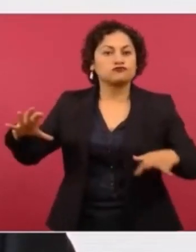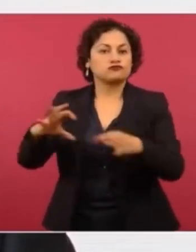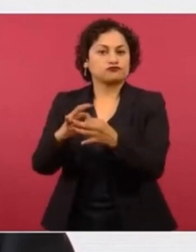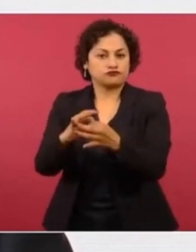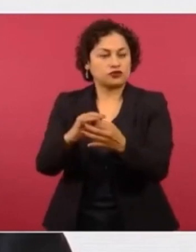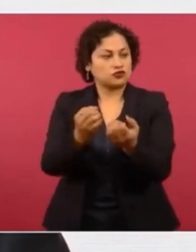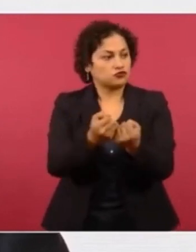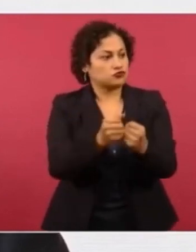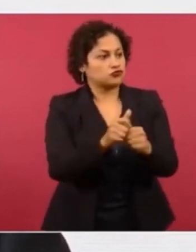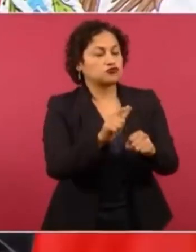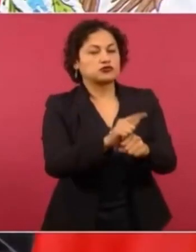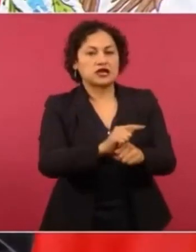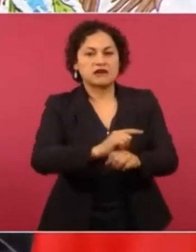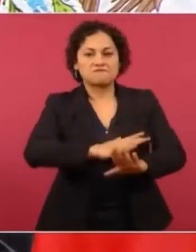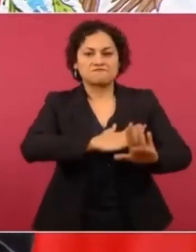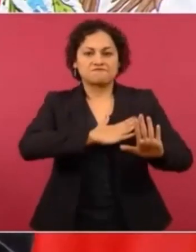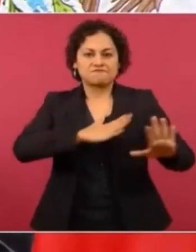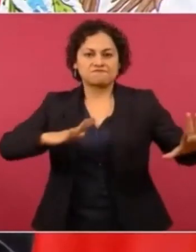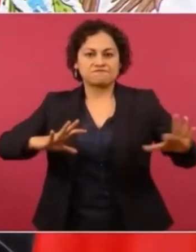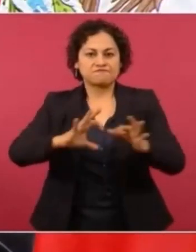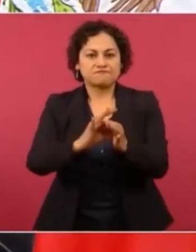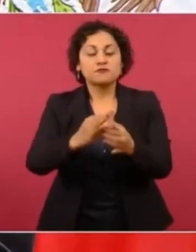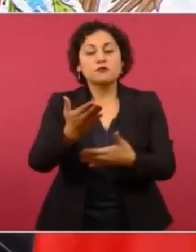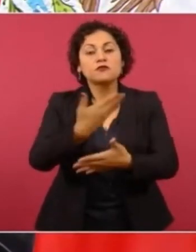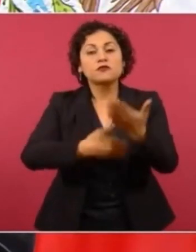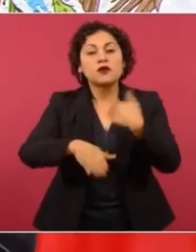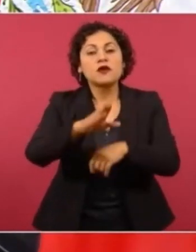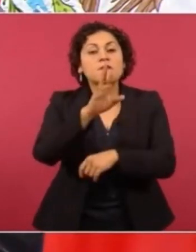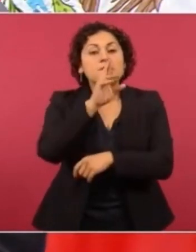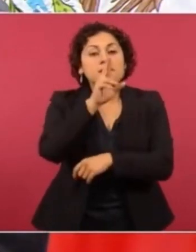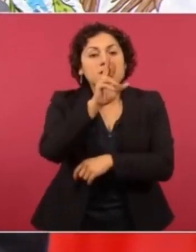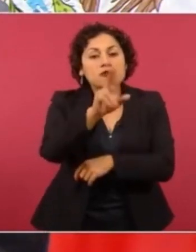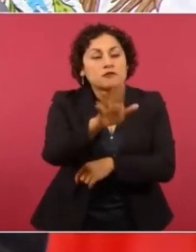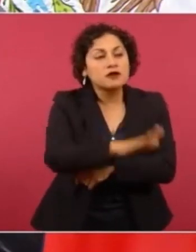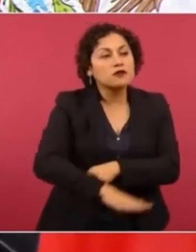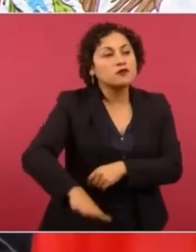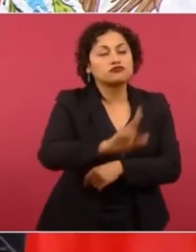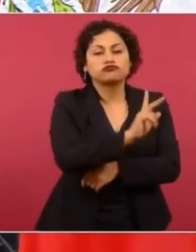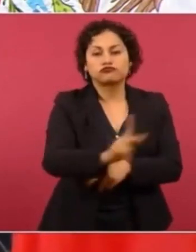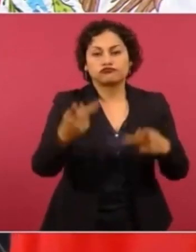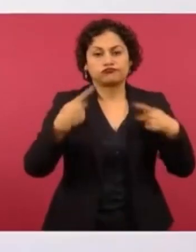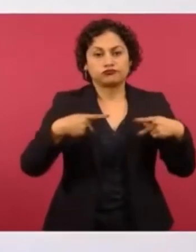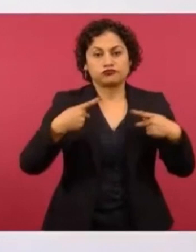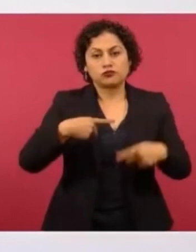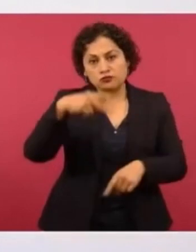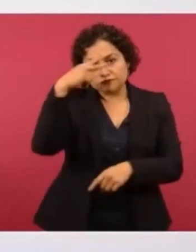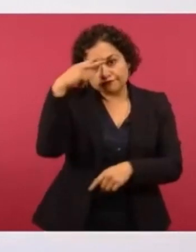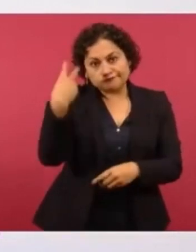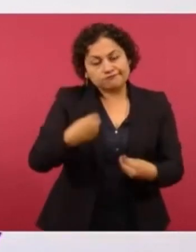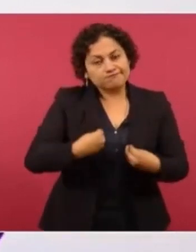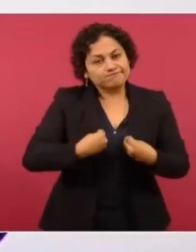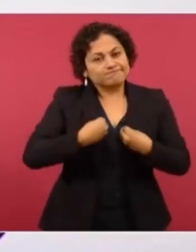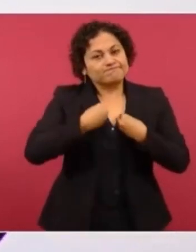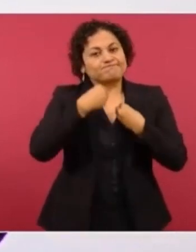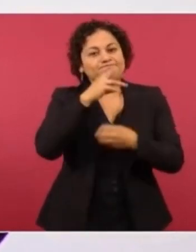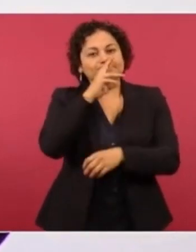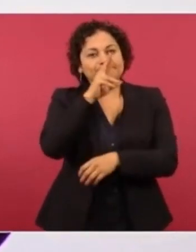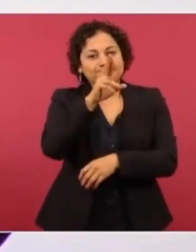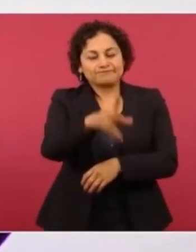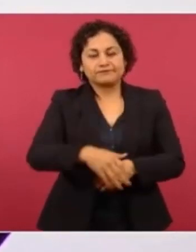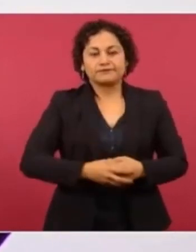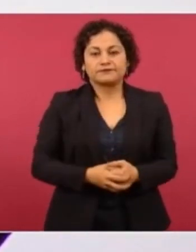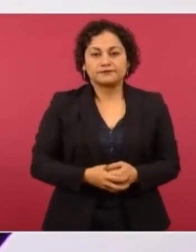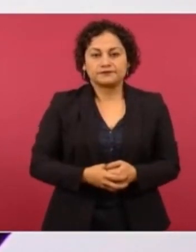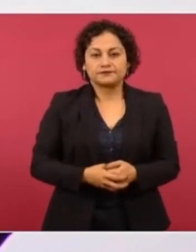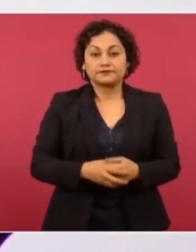social basado en La Búsqueda del mejoramiento de las condiciones de vida de la población mexicana además de